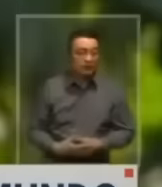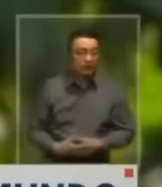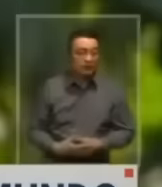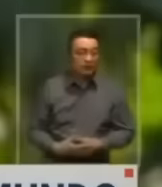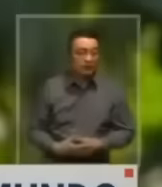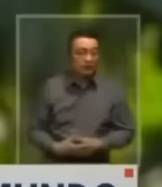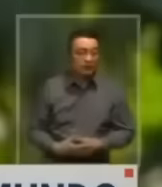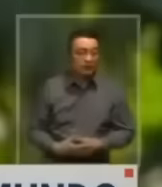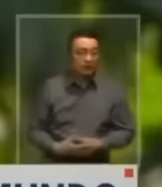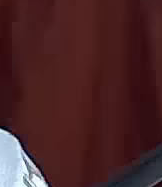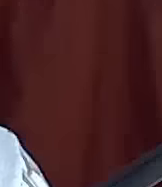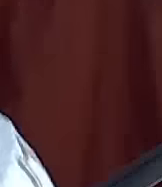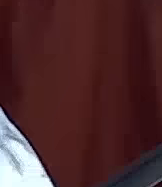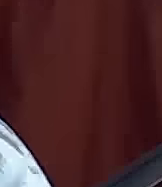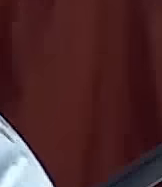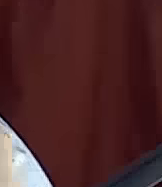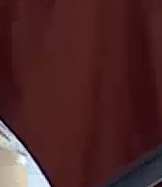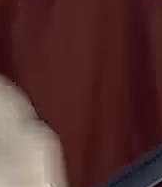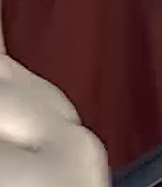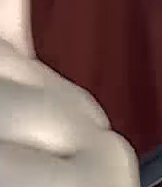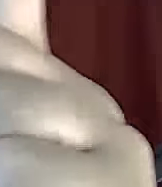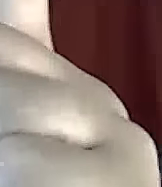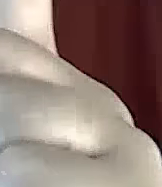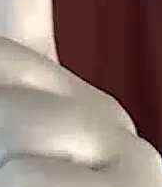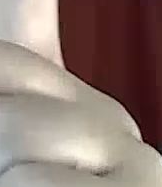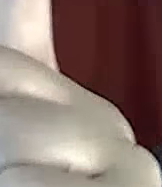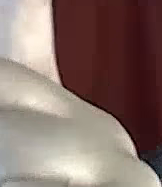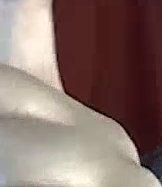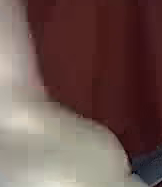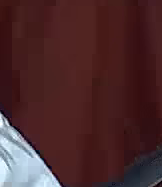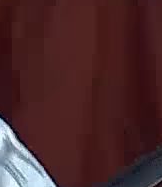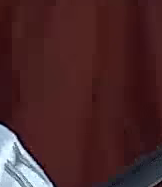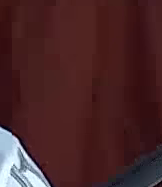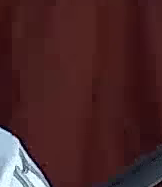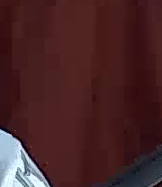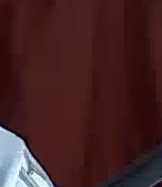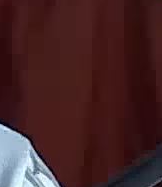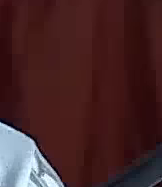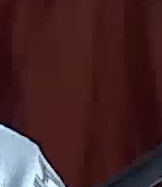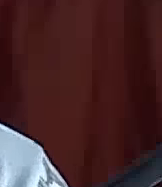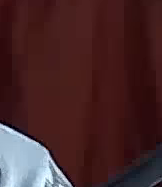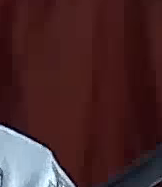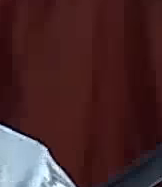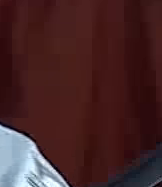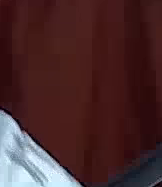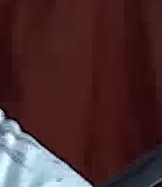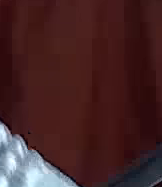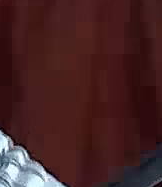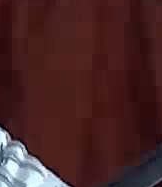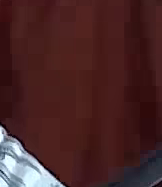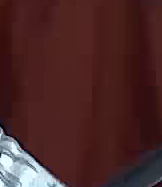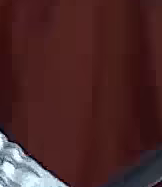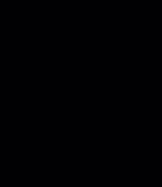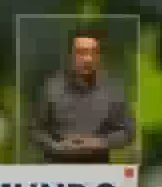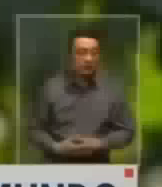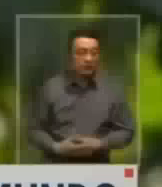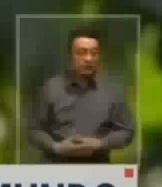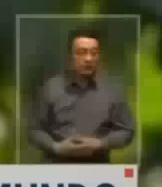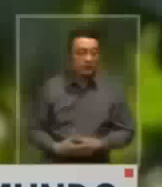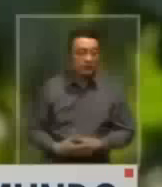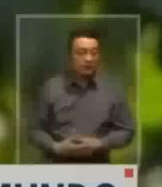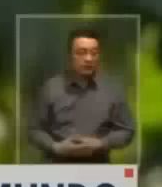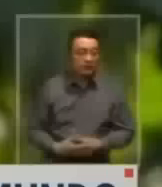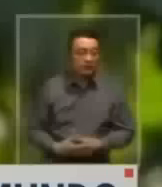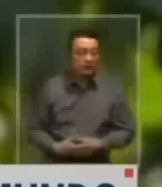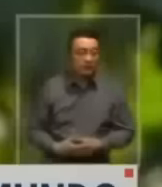acá, son unas bandejitas chiquititas, son unas cositas así más o menos. Y una altura así, pero te lleva aproximadamente como una hora